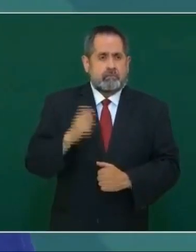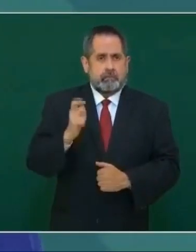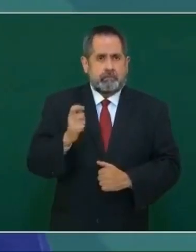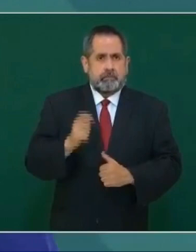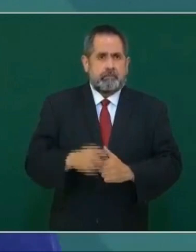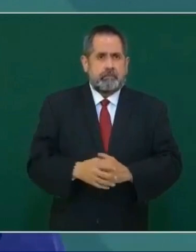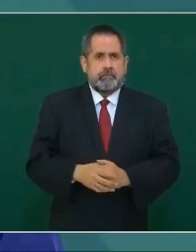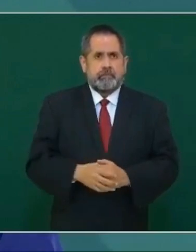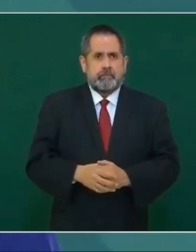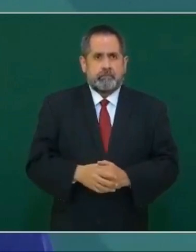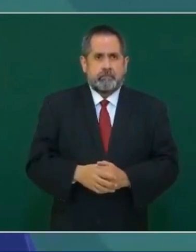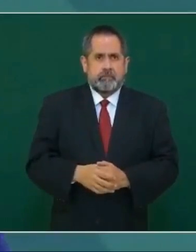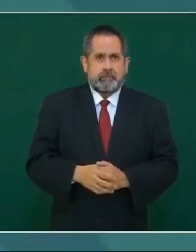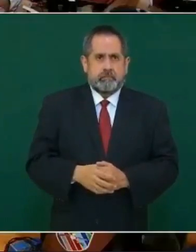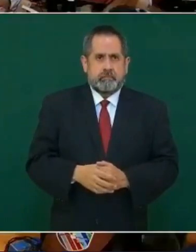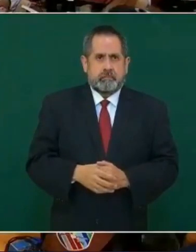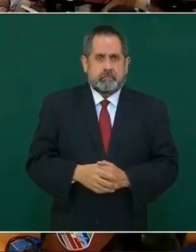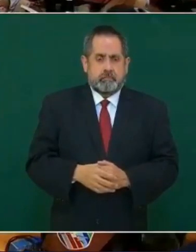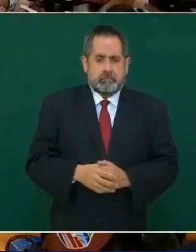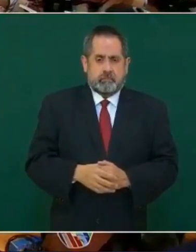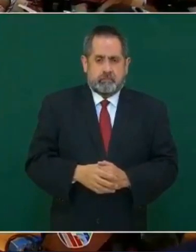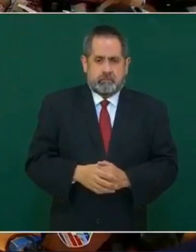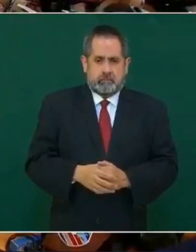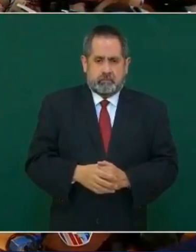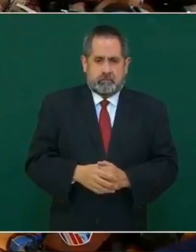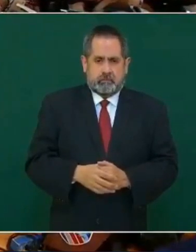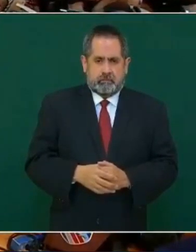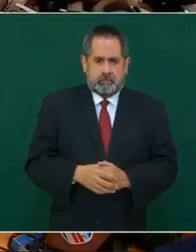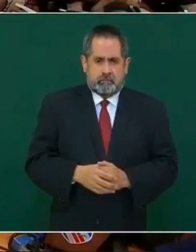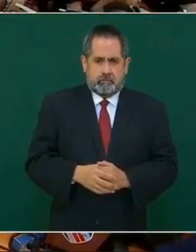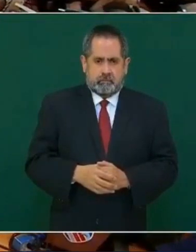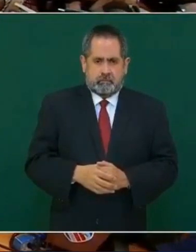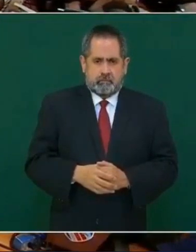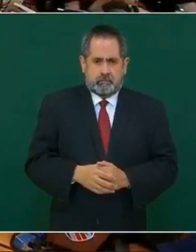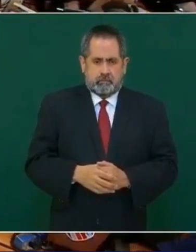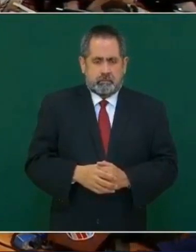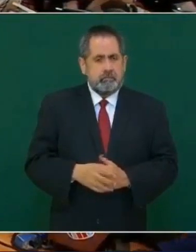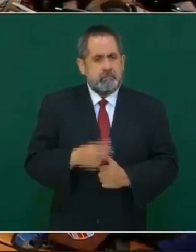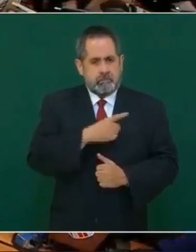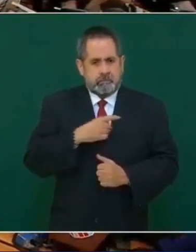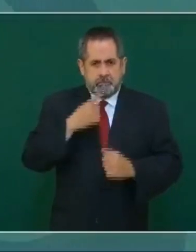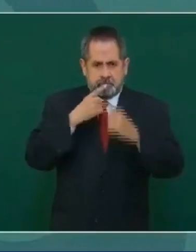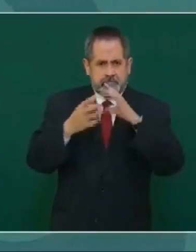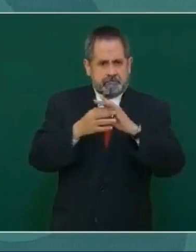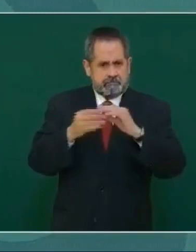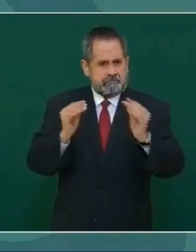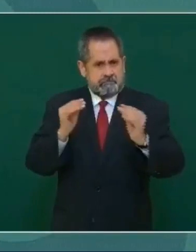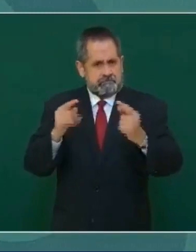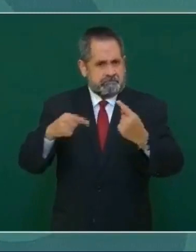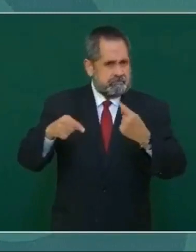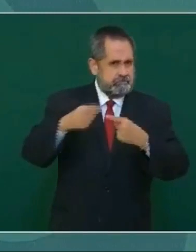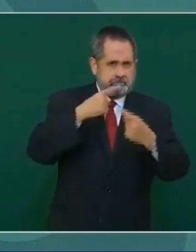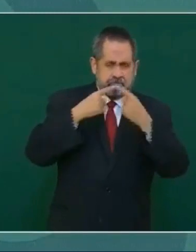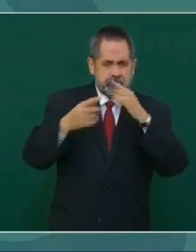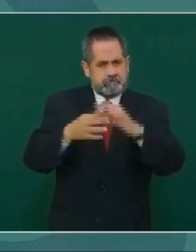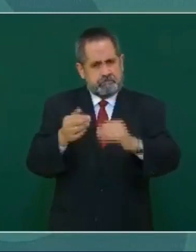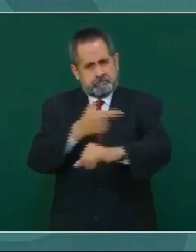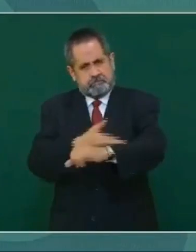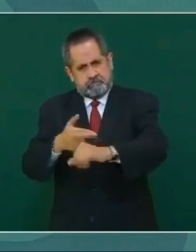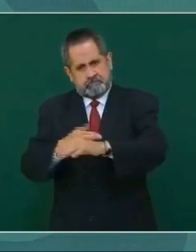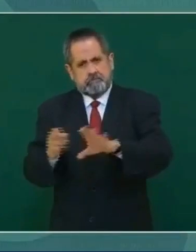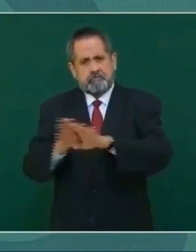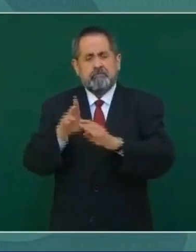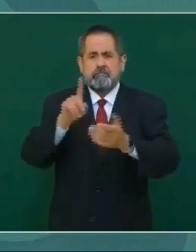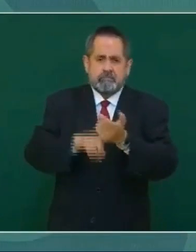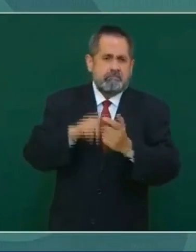Entonces, hay que polemizar sobre eso, sobre todo pensando en